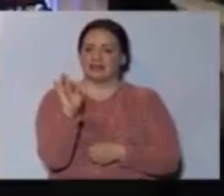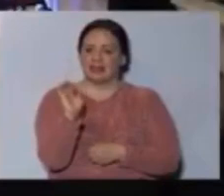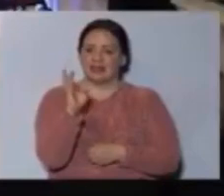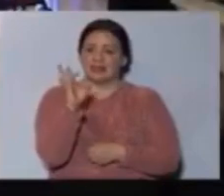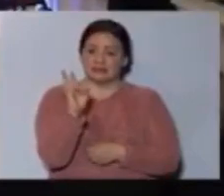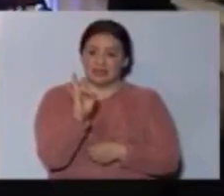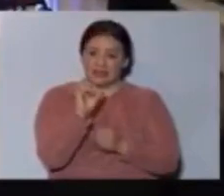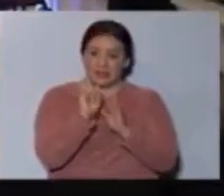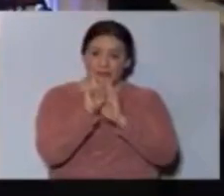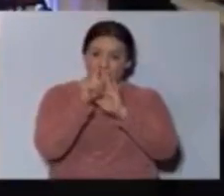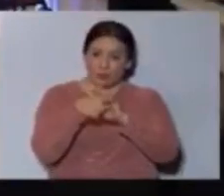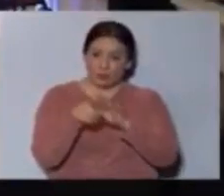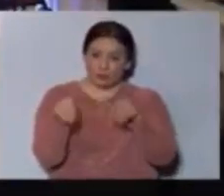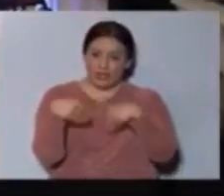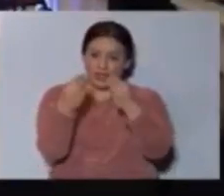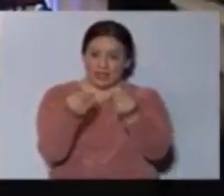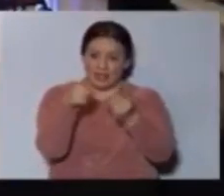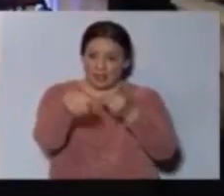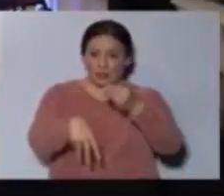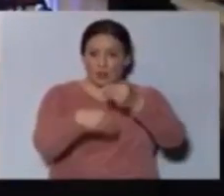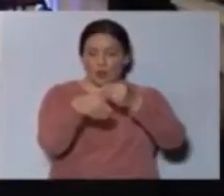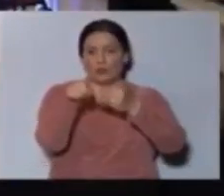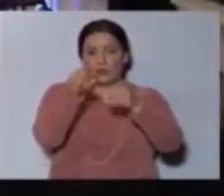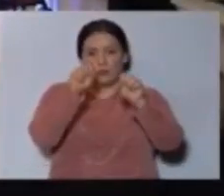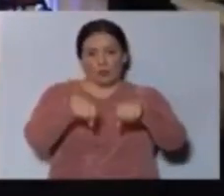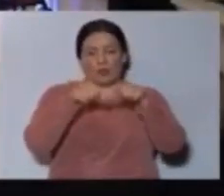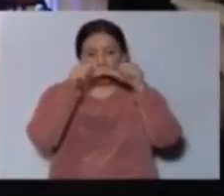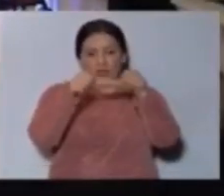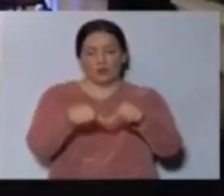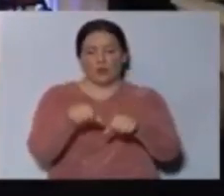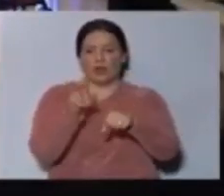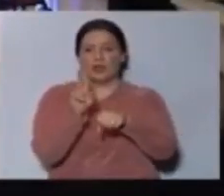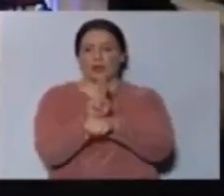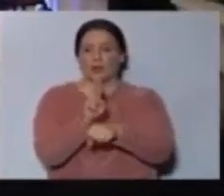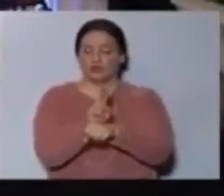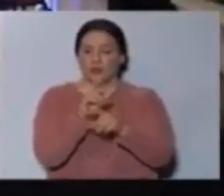sido cedido, de manera que puede continuar en el uso de la palabra.